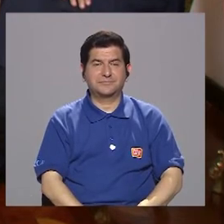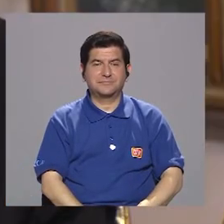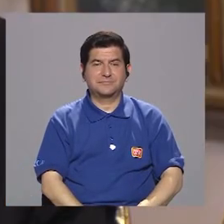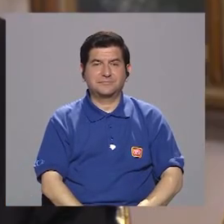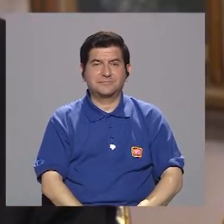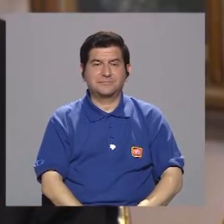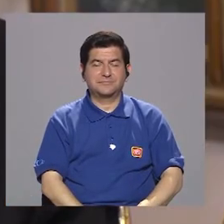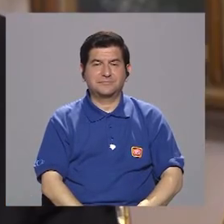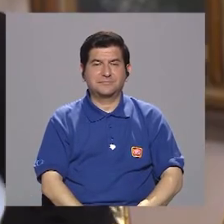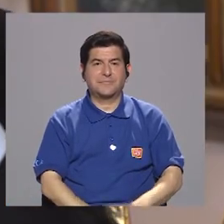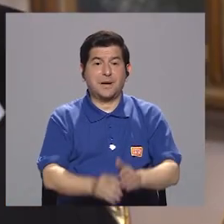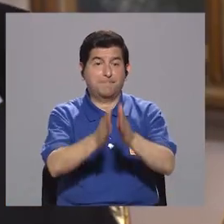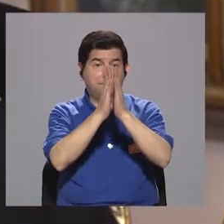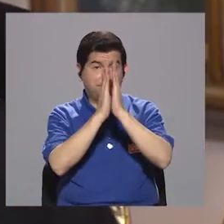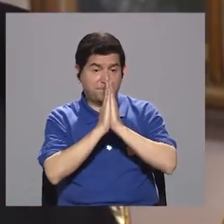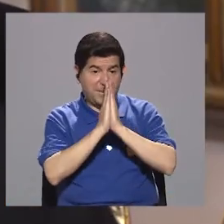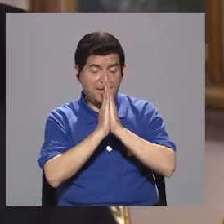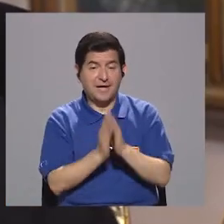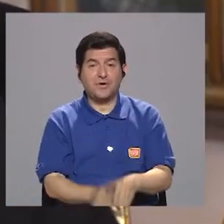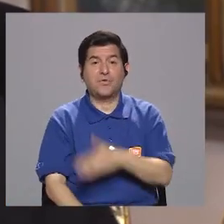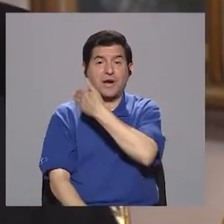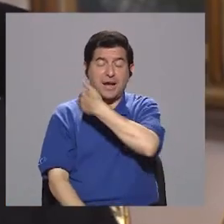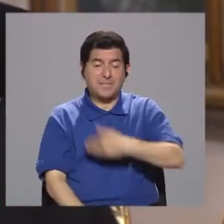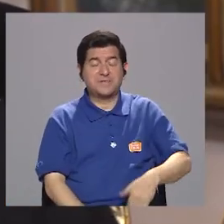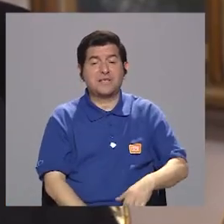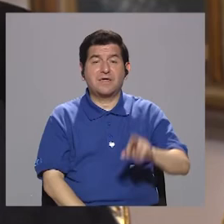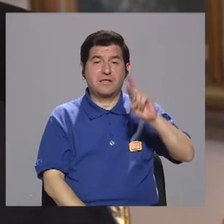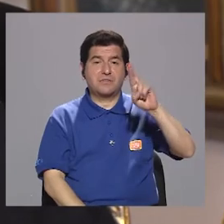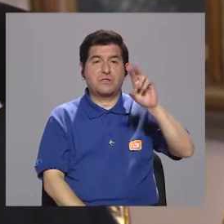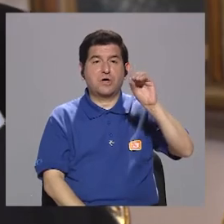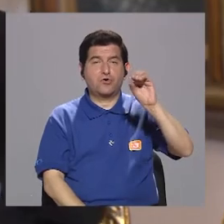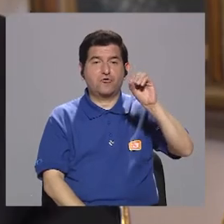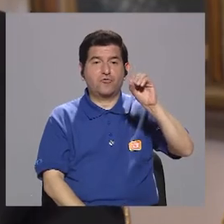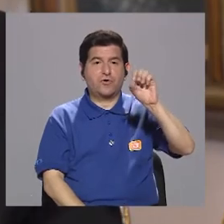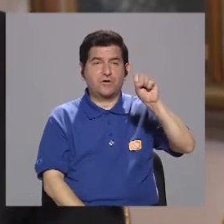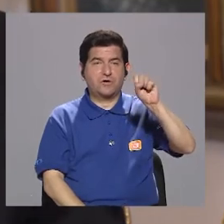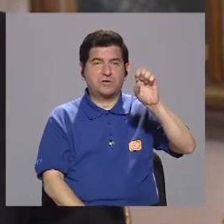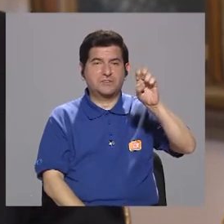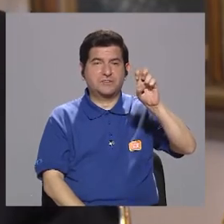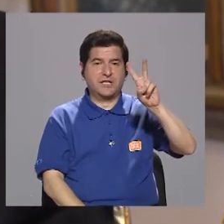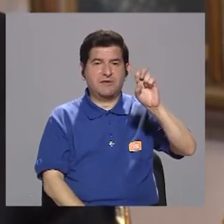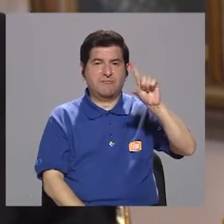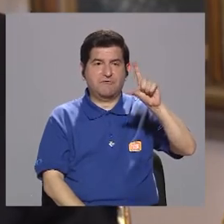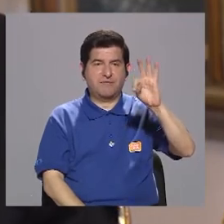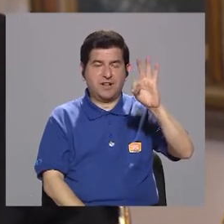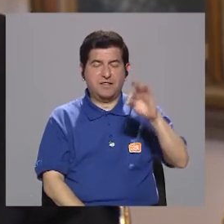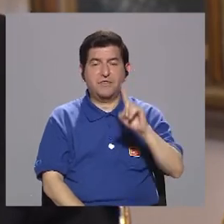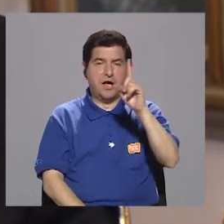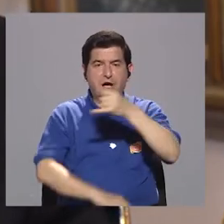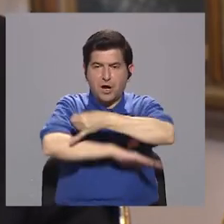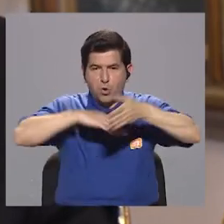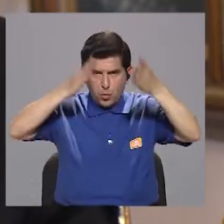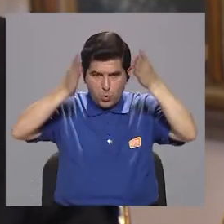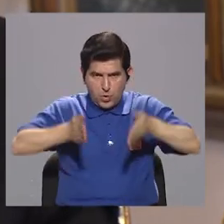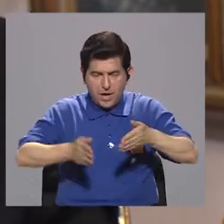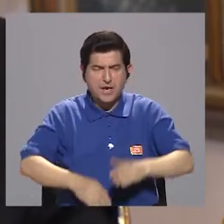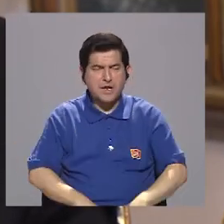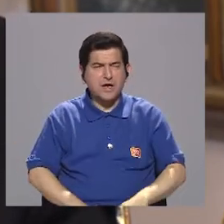absolutamente. Y entonces le pidió al presidente Roosevelt que le mandara un ingeniero a que